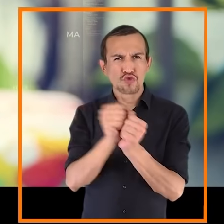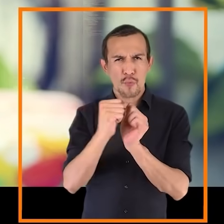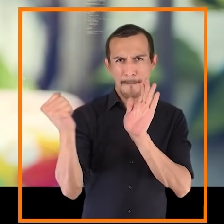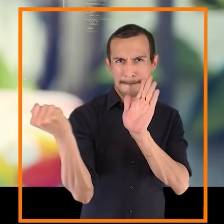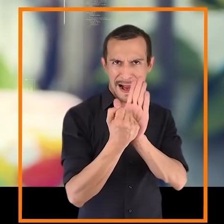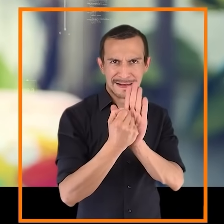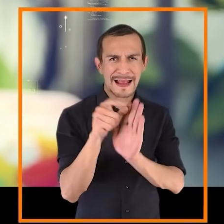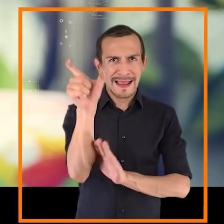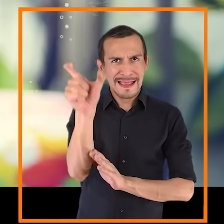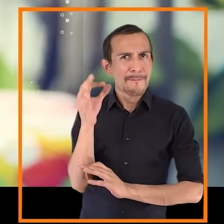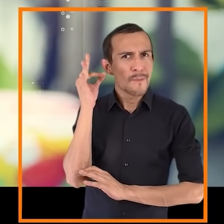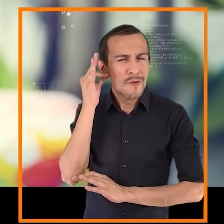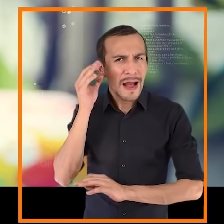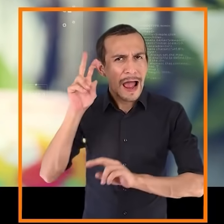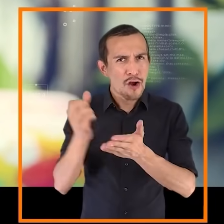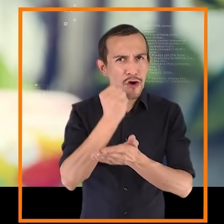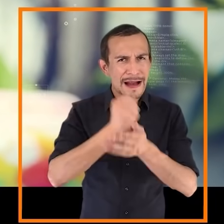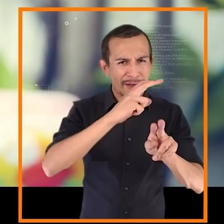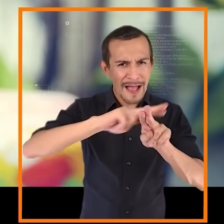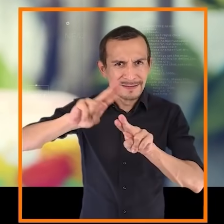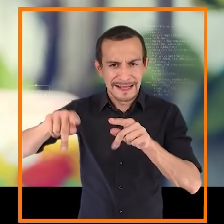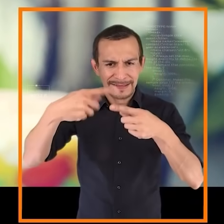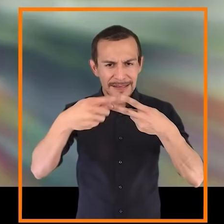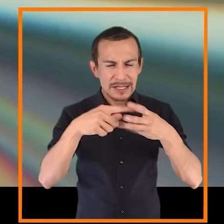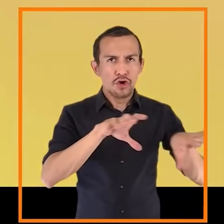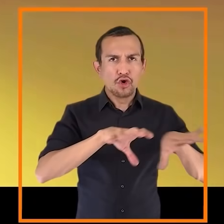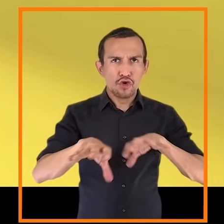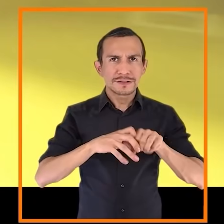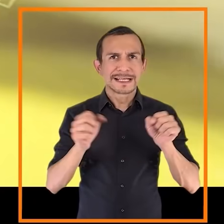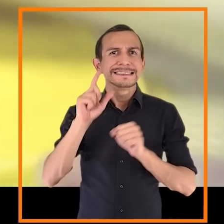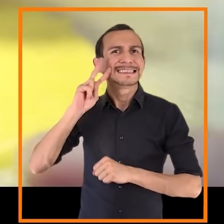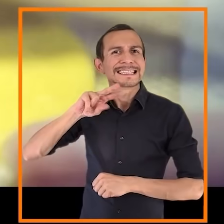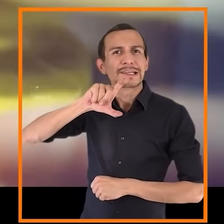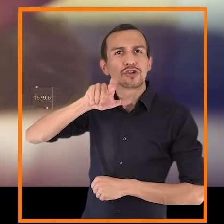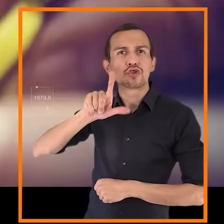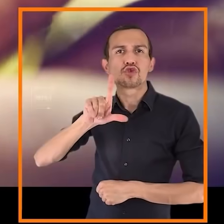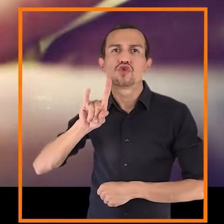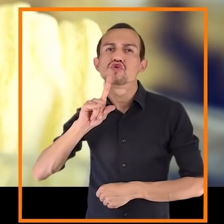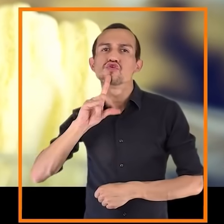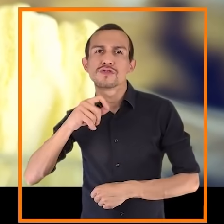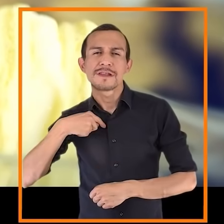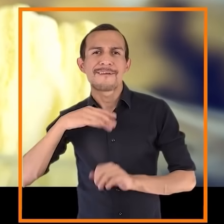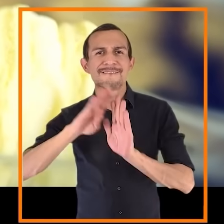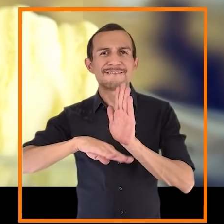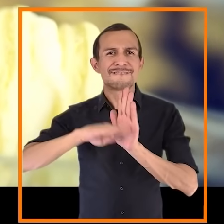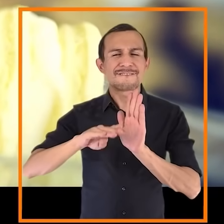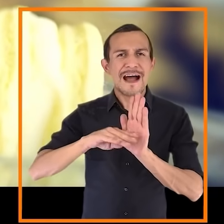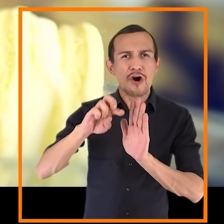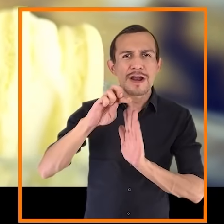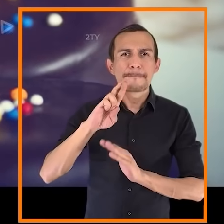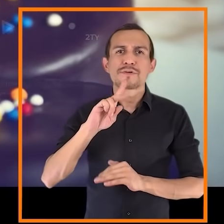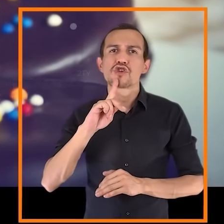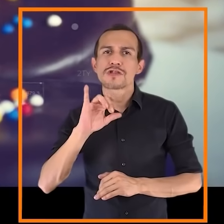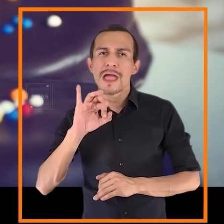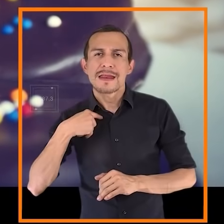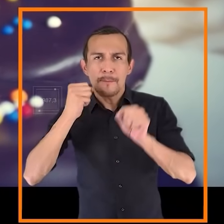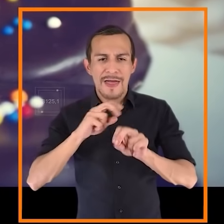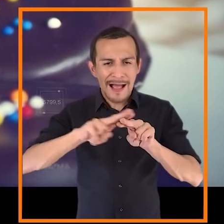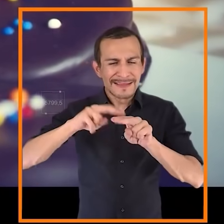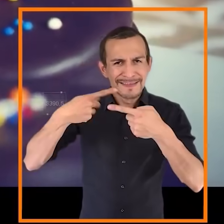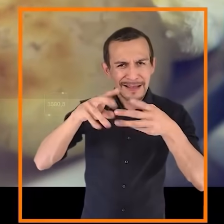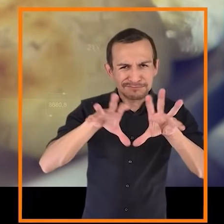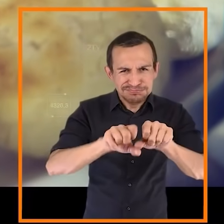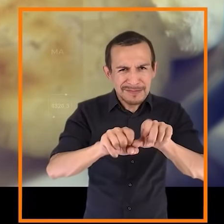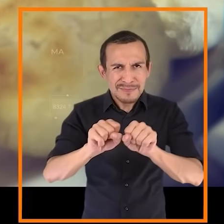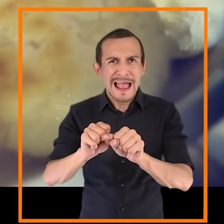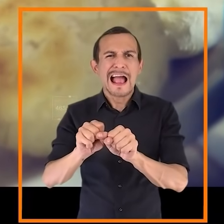de su marca, María Inostroza ha logrado preparar distintos productos sin gluten, bajos en proteínas que permiten hacer todo tipo de masas